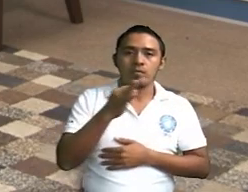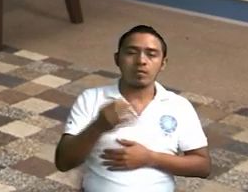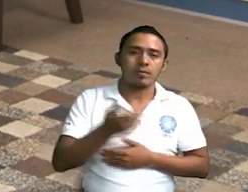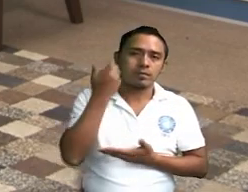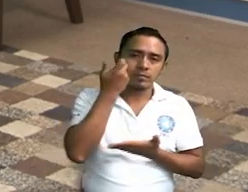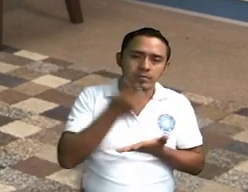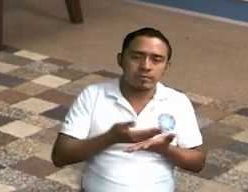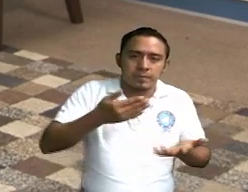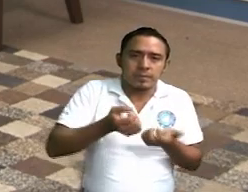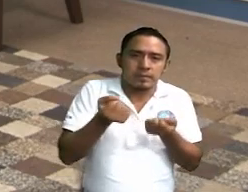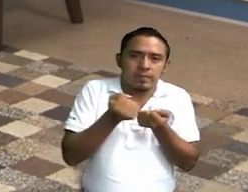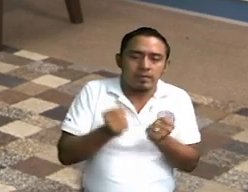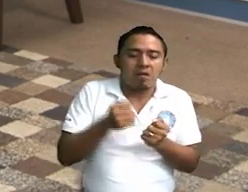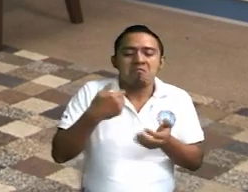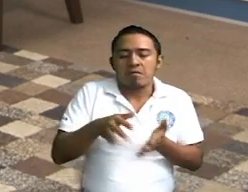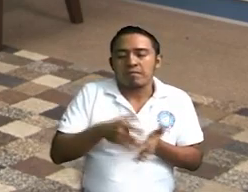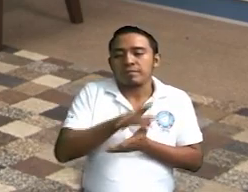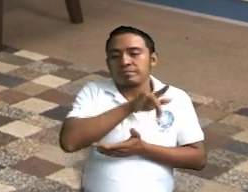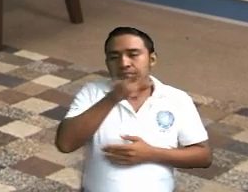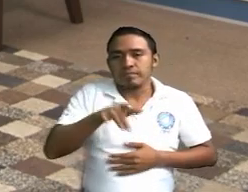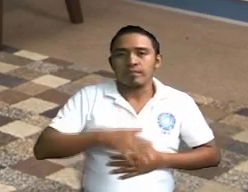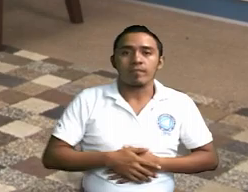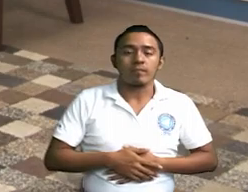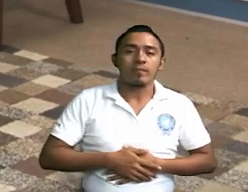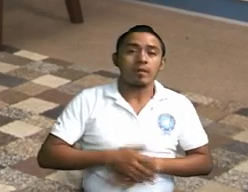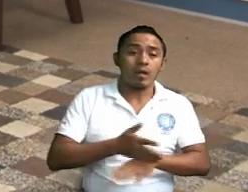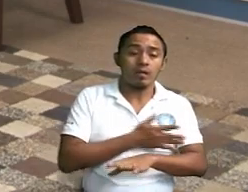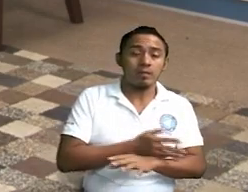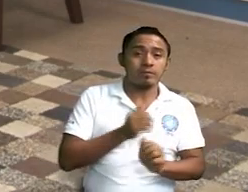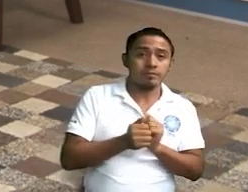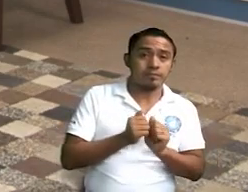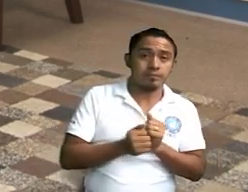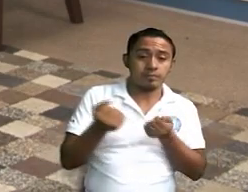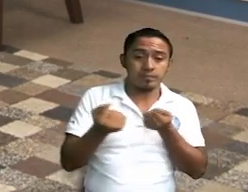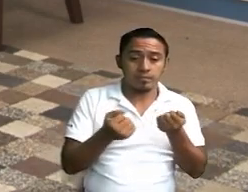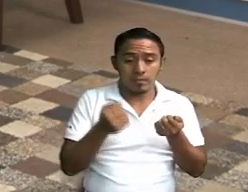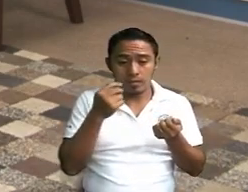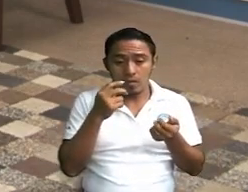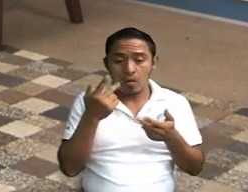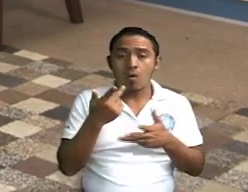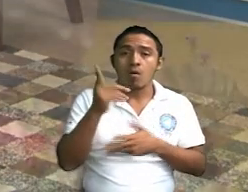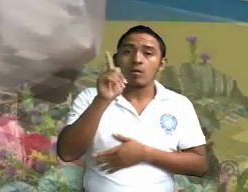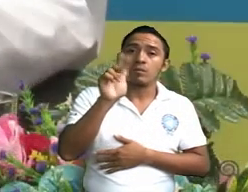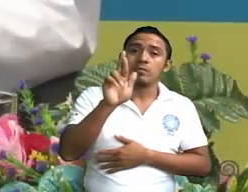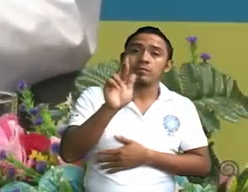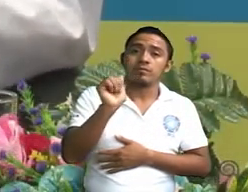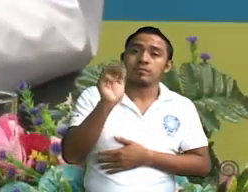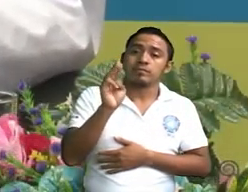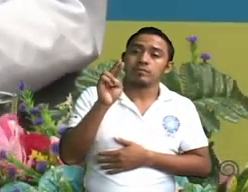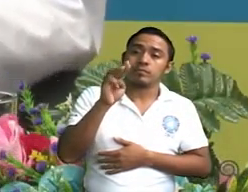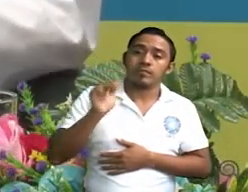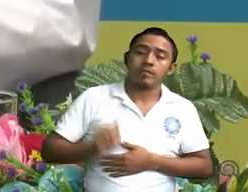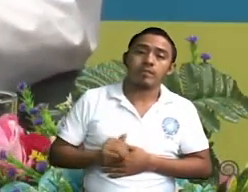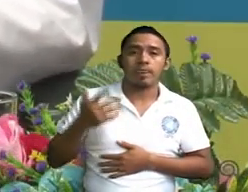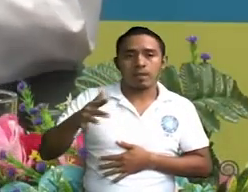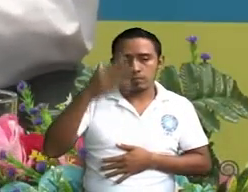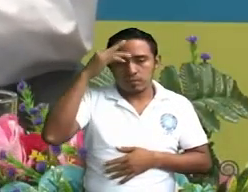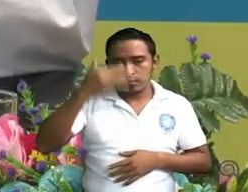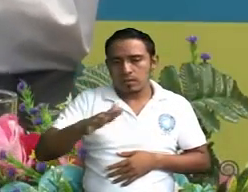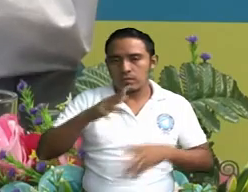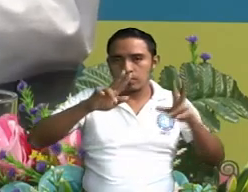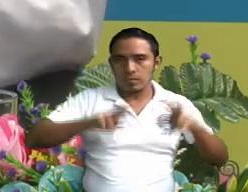todas estas cosas, asociarlos. Cuando tenemos el antecedente del trauma, pues hay que ir a hacer las maniobras pertinentes para diagnosticar